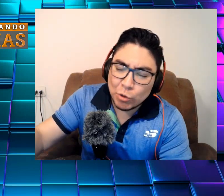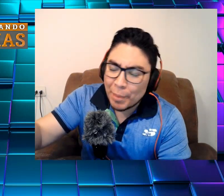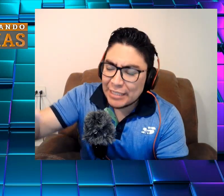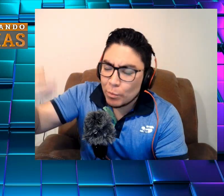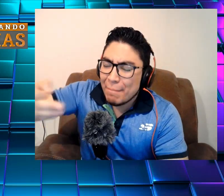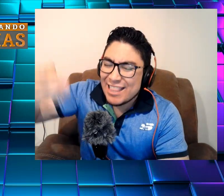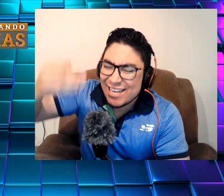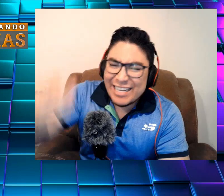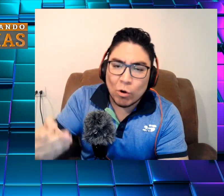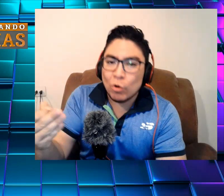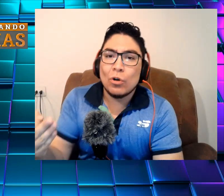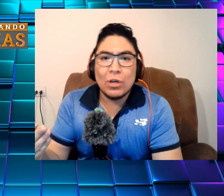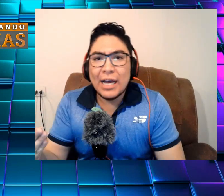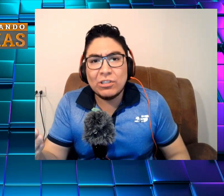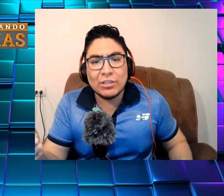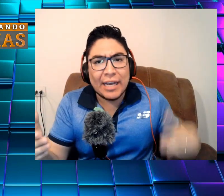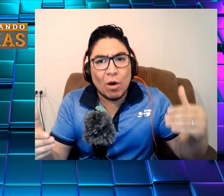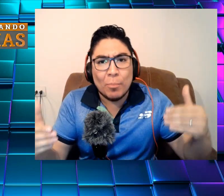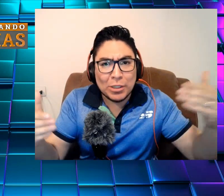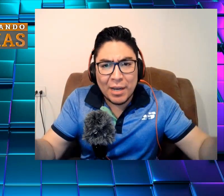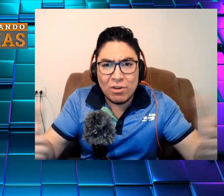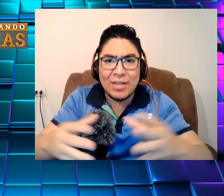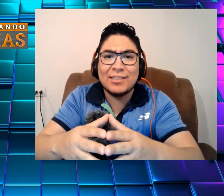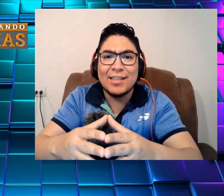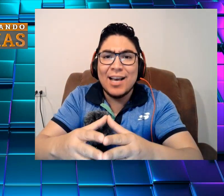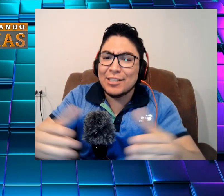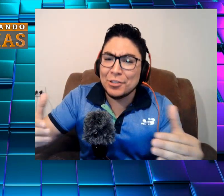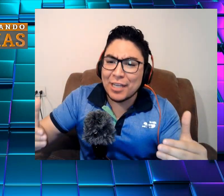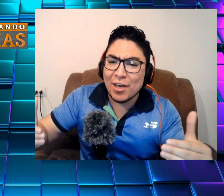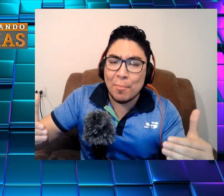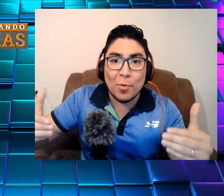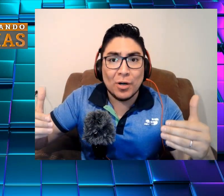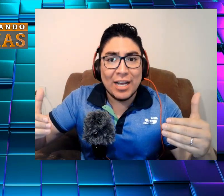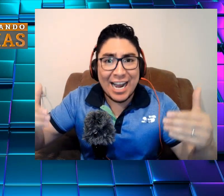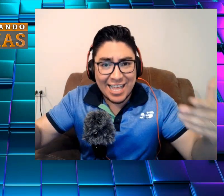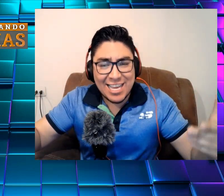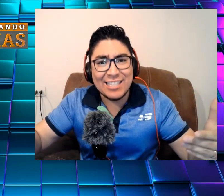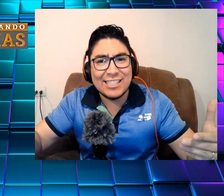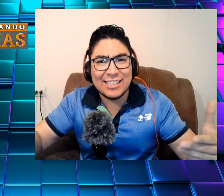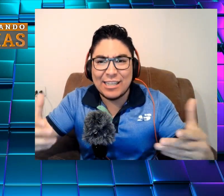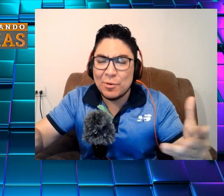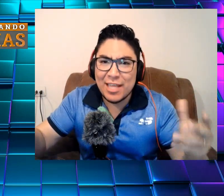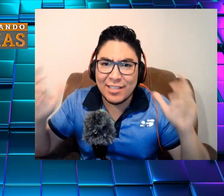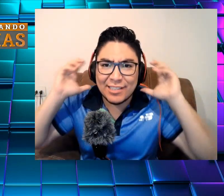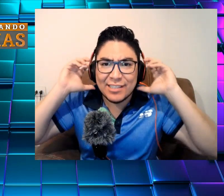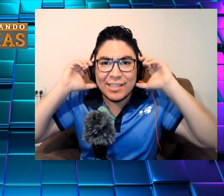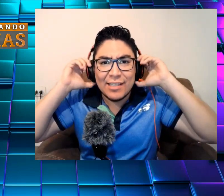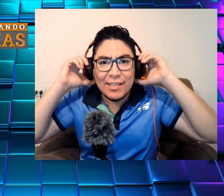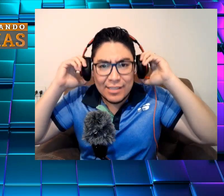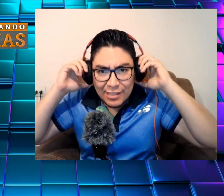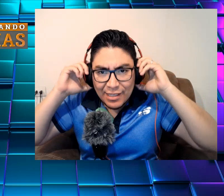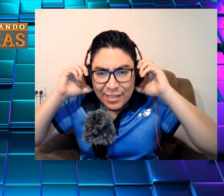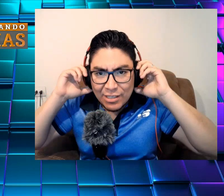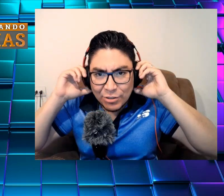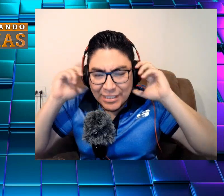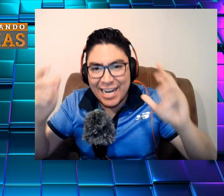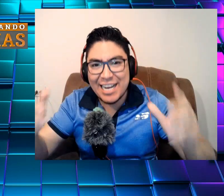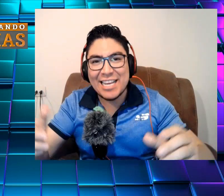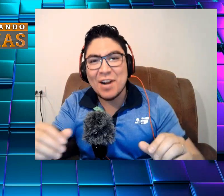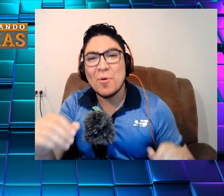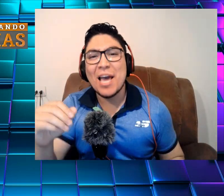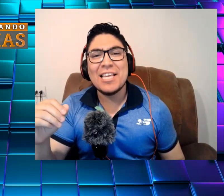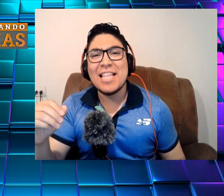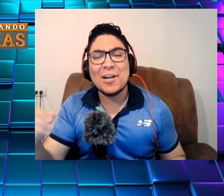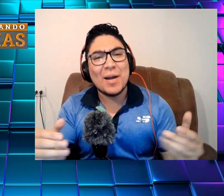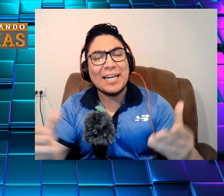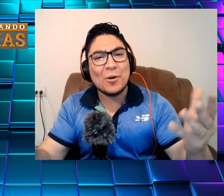méxico es un país sumamente rico ha sido saqueado por españoles ha sido saqueado por canadienses estadounidenses y ustedes creen